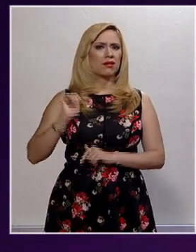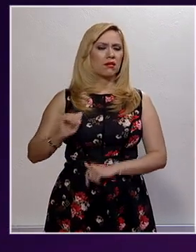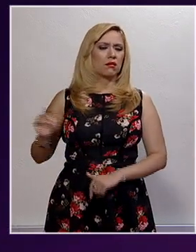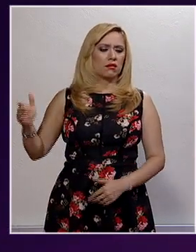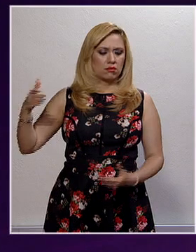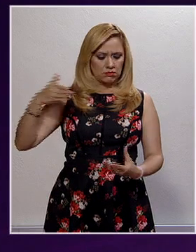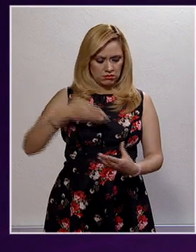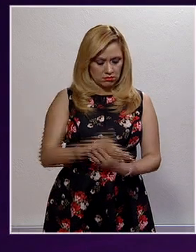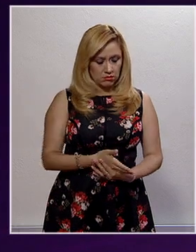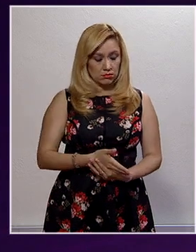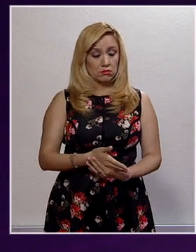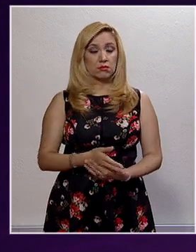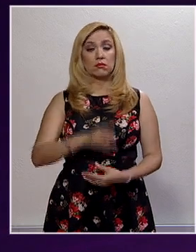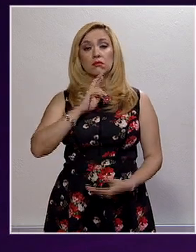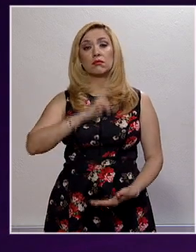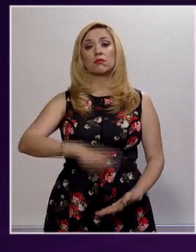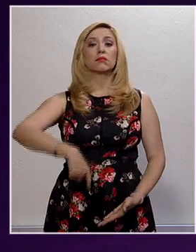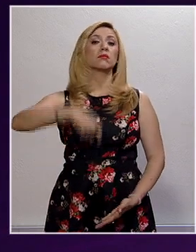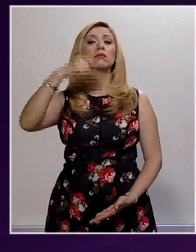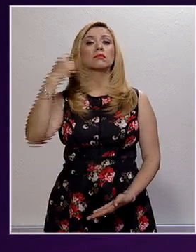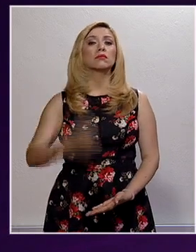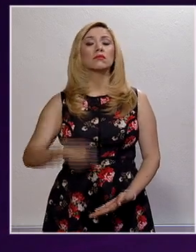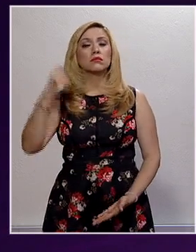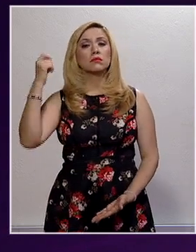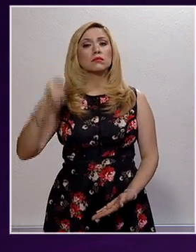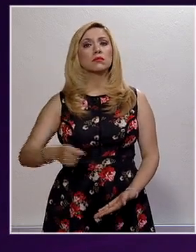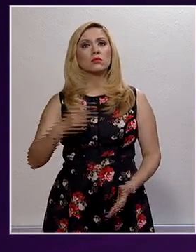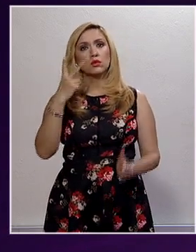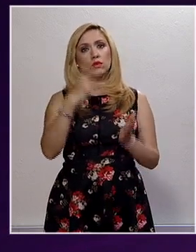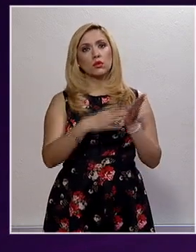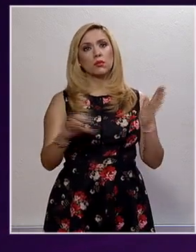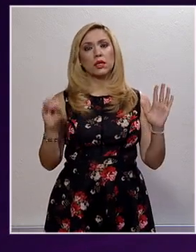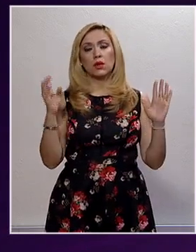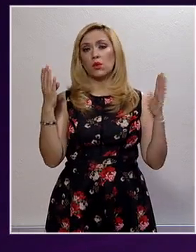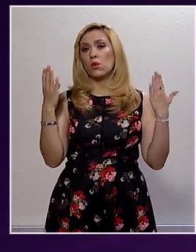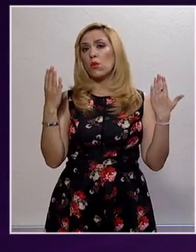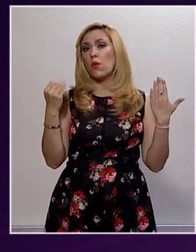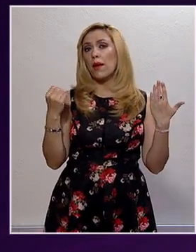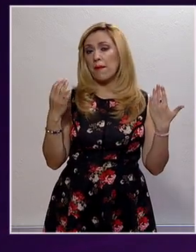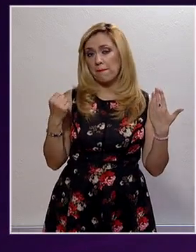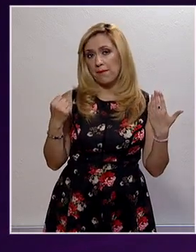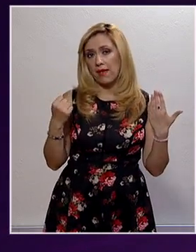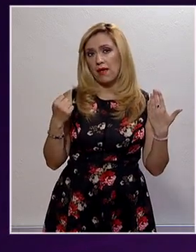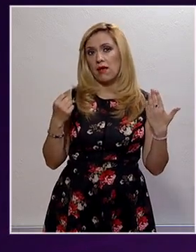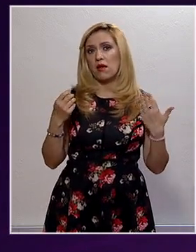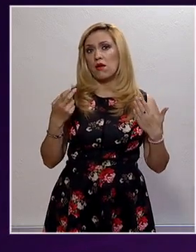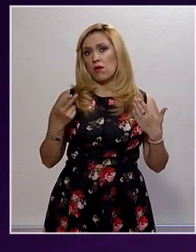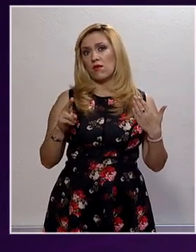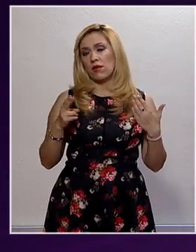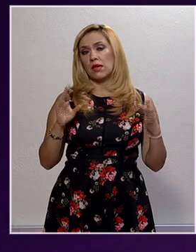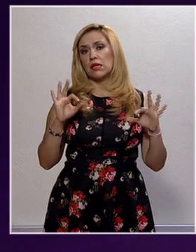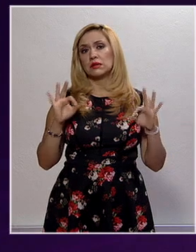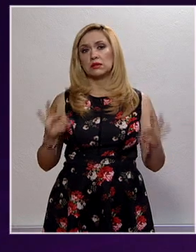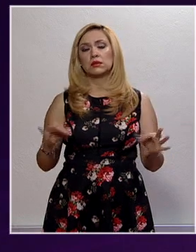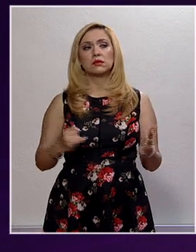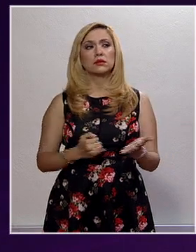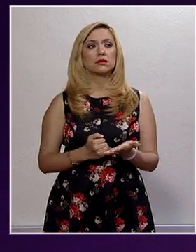Entonces, la sentencia en 2009, ¿no? se dicta en noviembre de